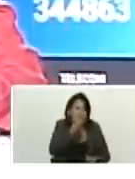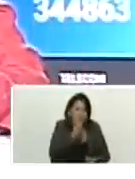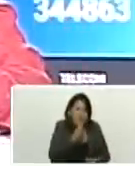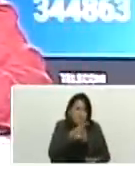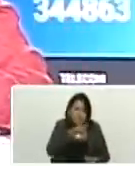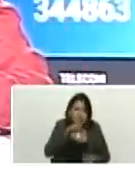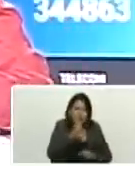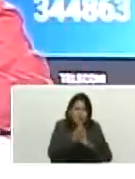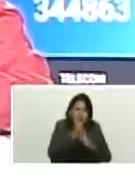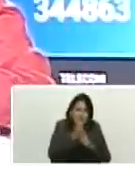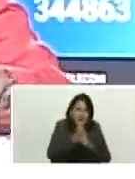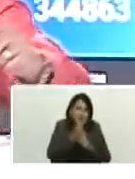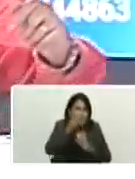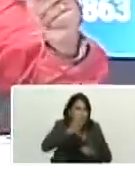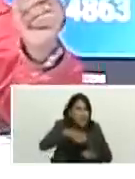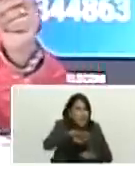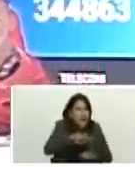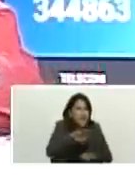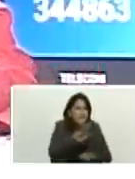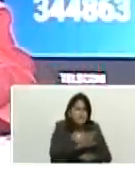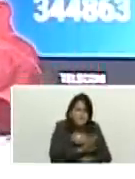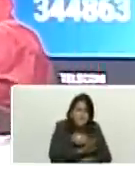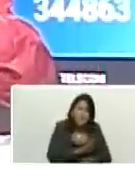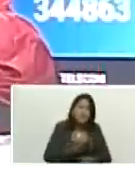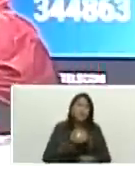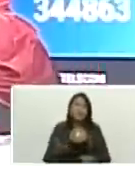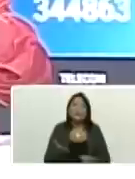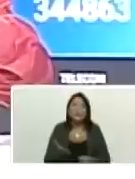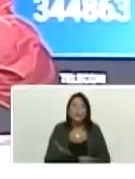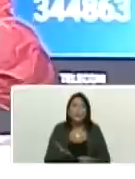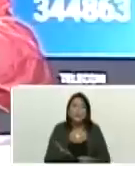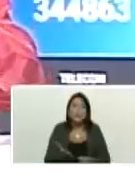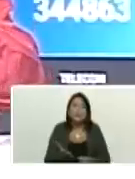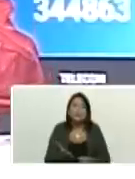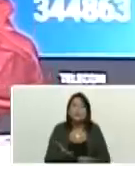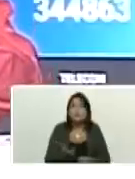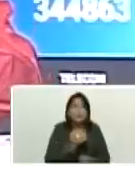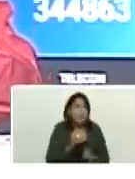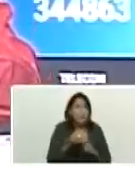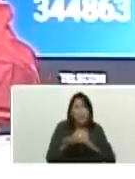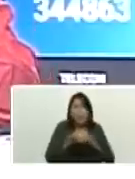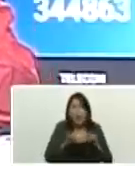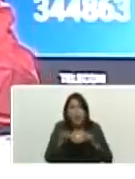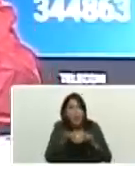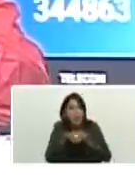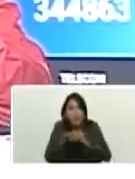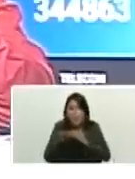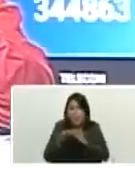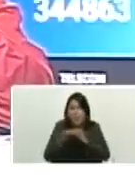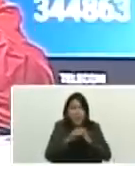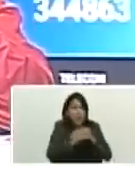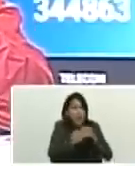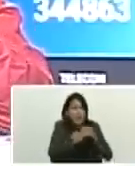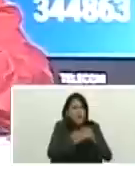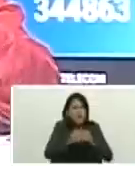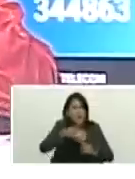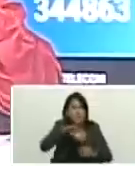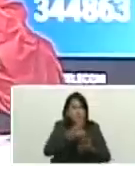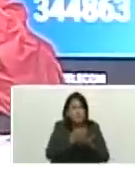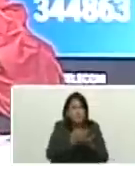campesina, de los movimientos populares. De ahí venimos nosotros y somos leales,